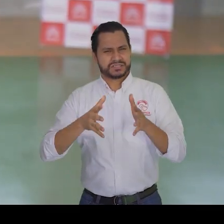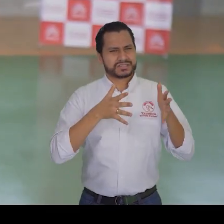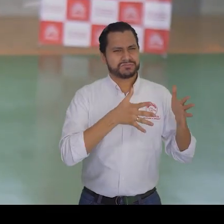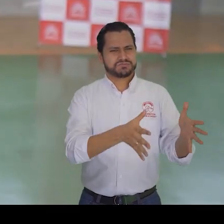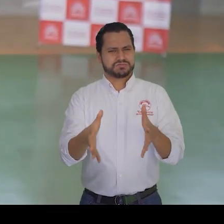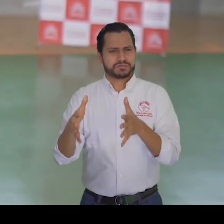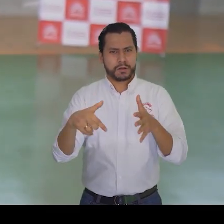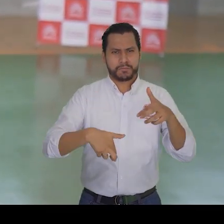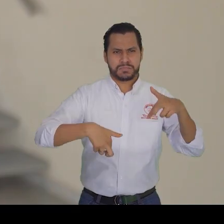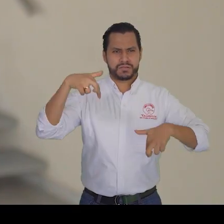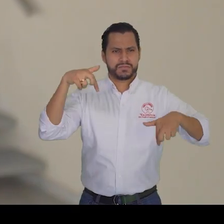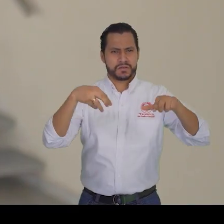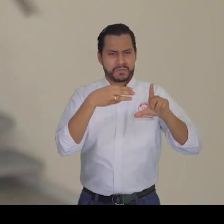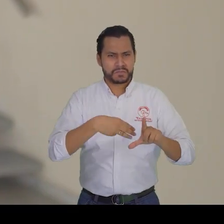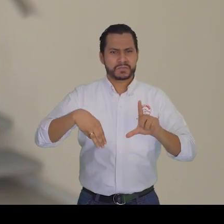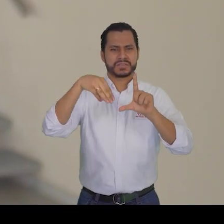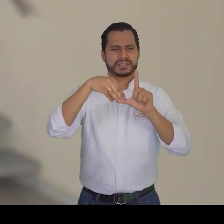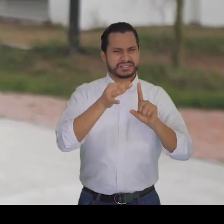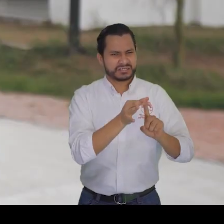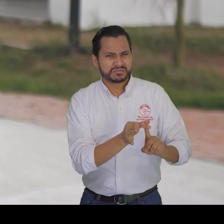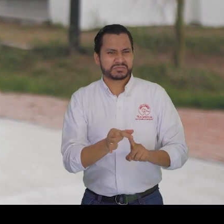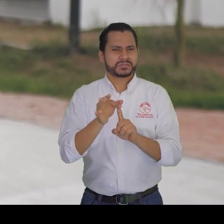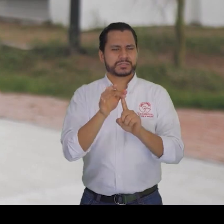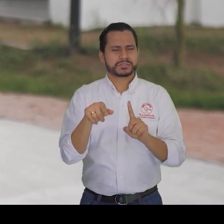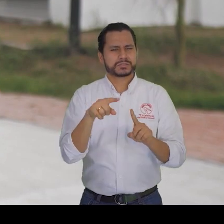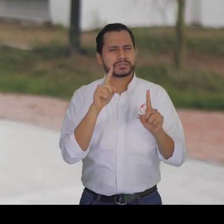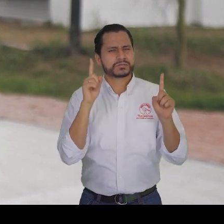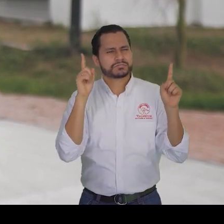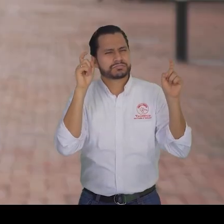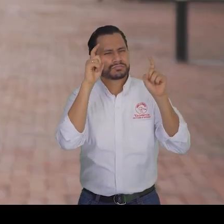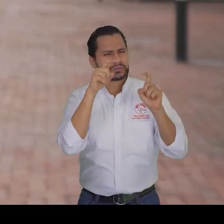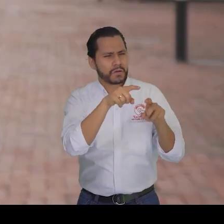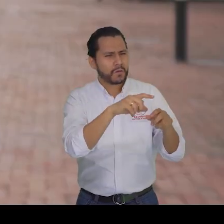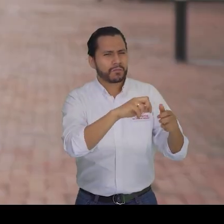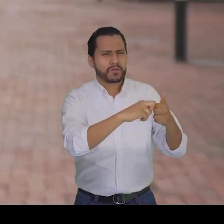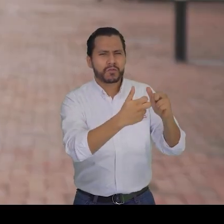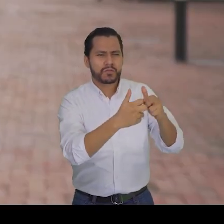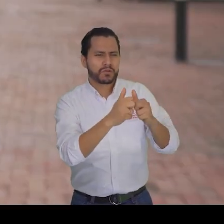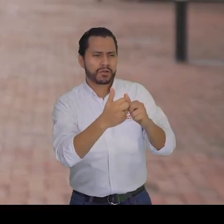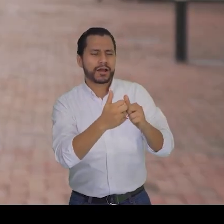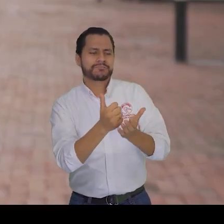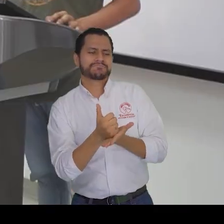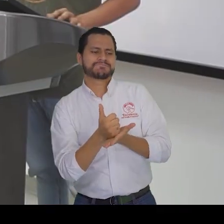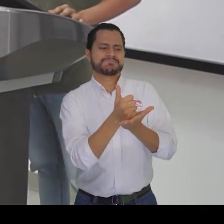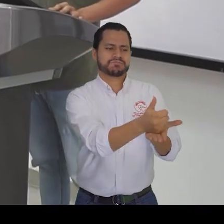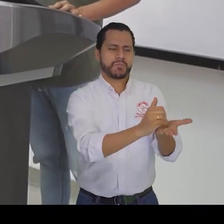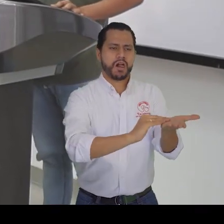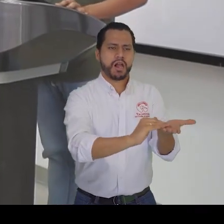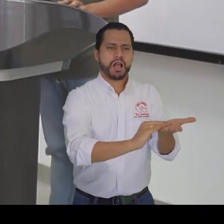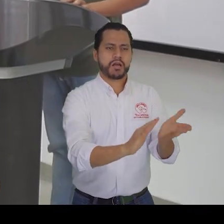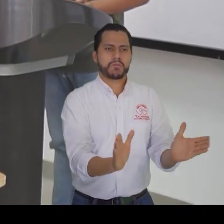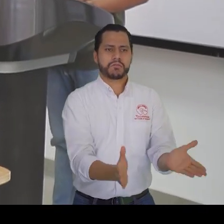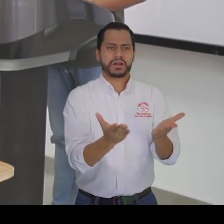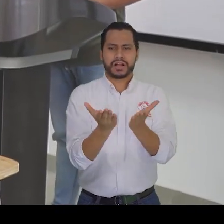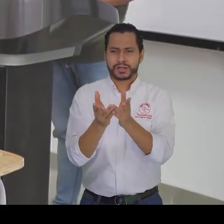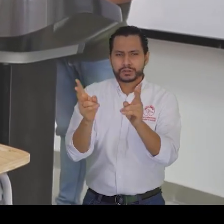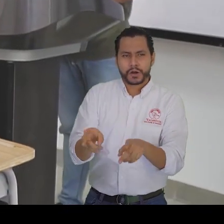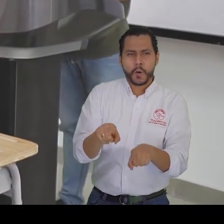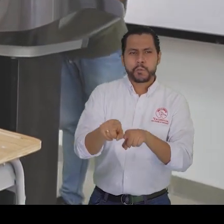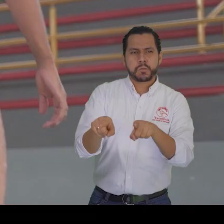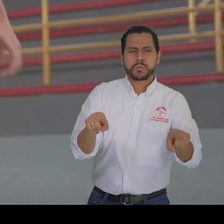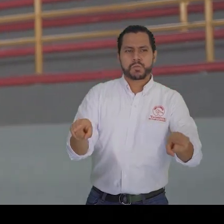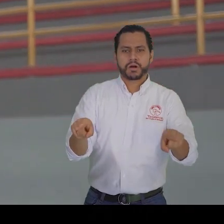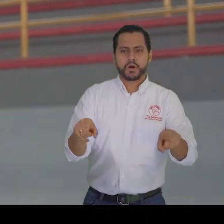formación profesional y posgradual idónea para asumir las problemáticas y el desarrollo del contexto. Su población estudiantil